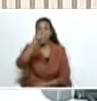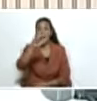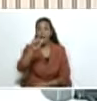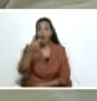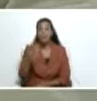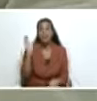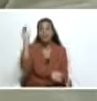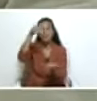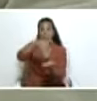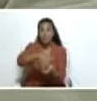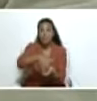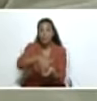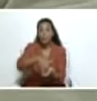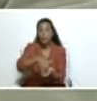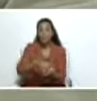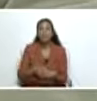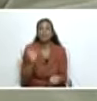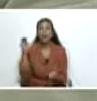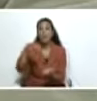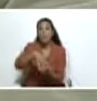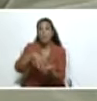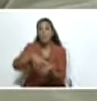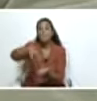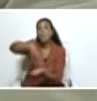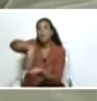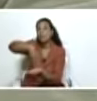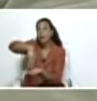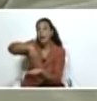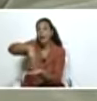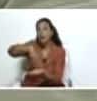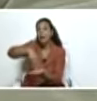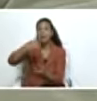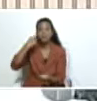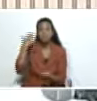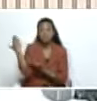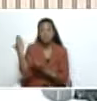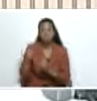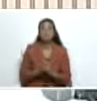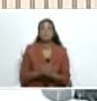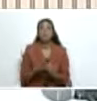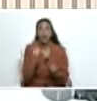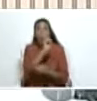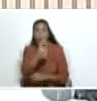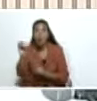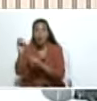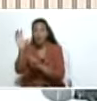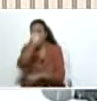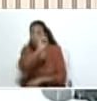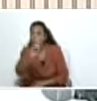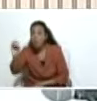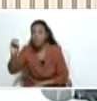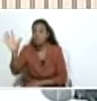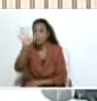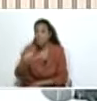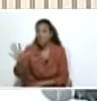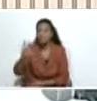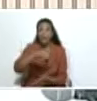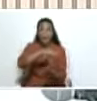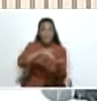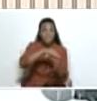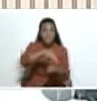del estado Monagas, su pateadero, el oriente del país. El